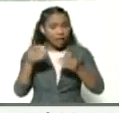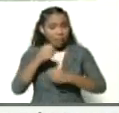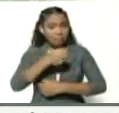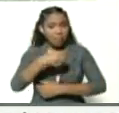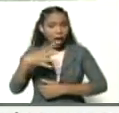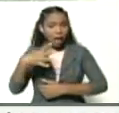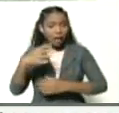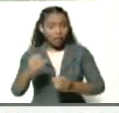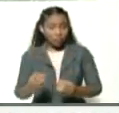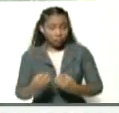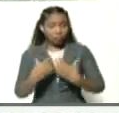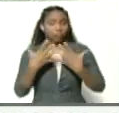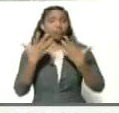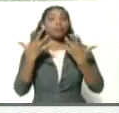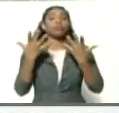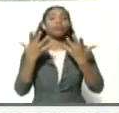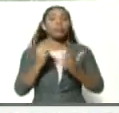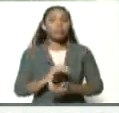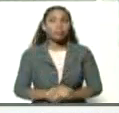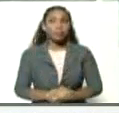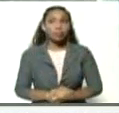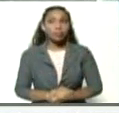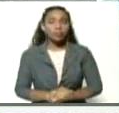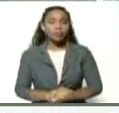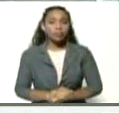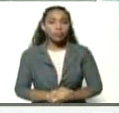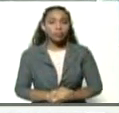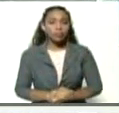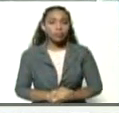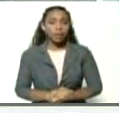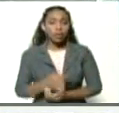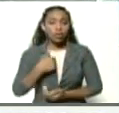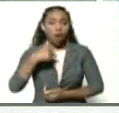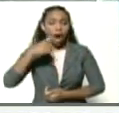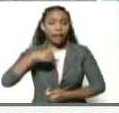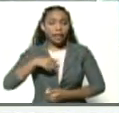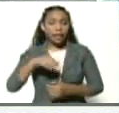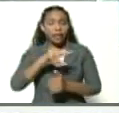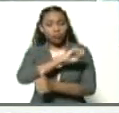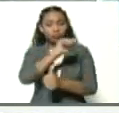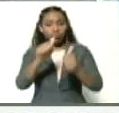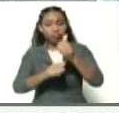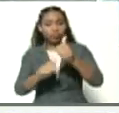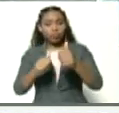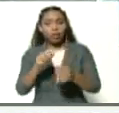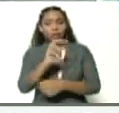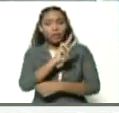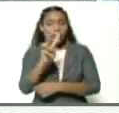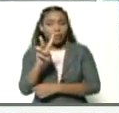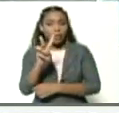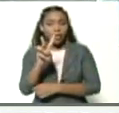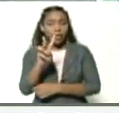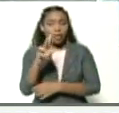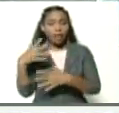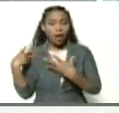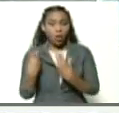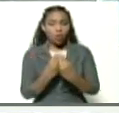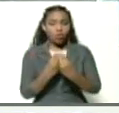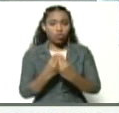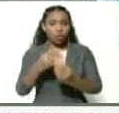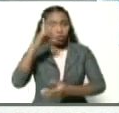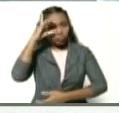nos ilumina, nos irradia con su luz. Aquí estoy con la vicepresidenta ejecutiva,